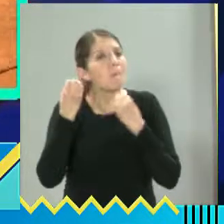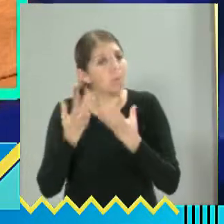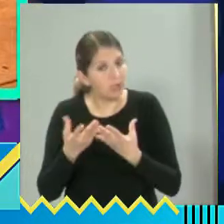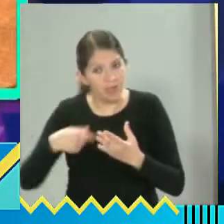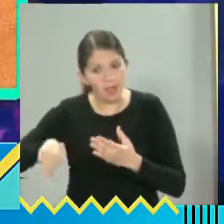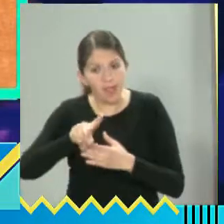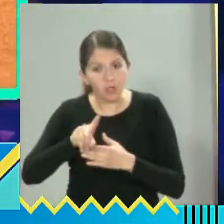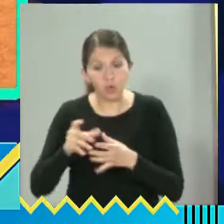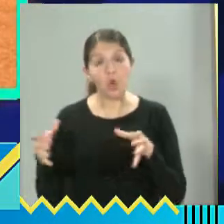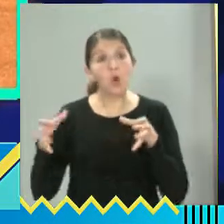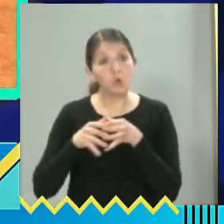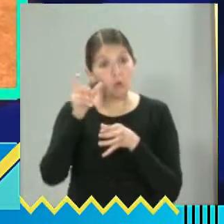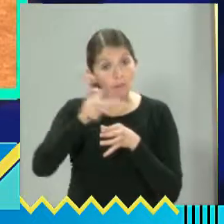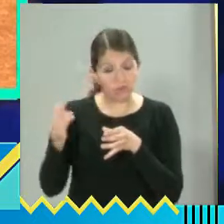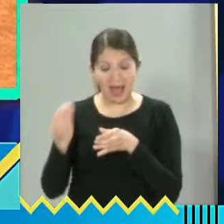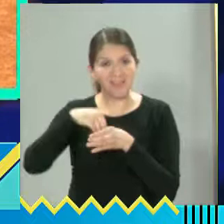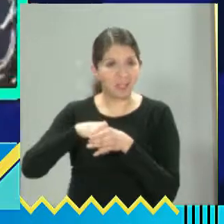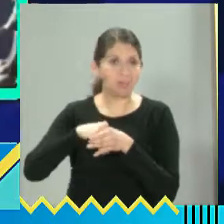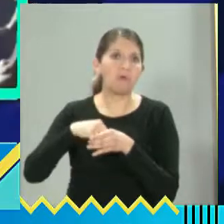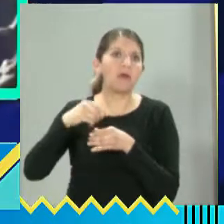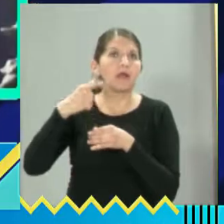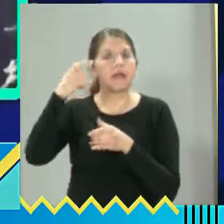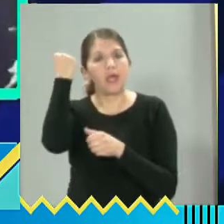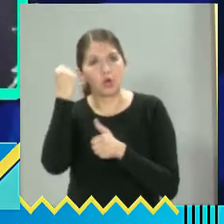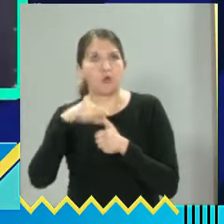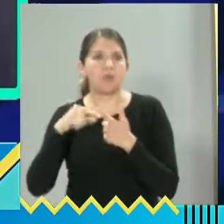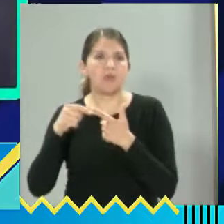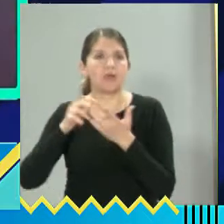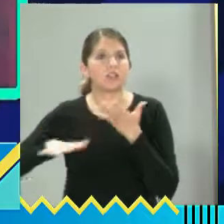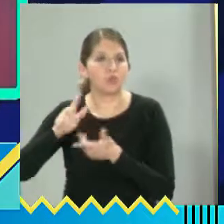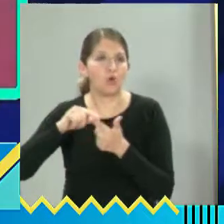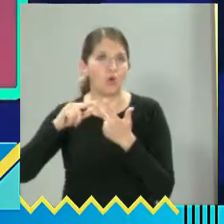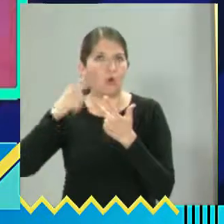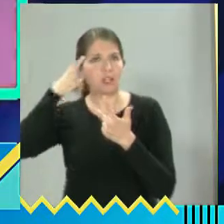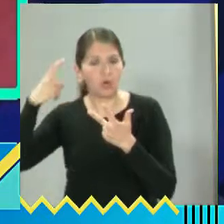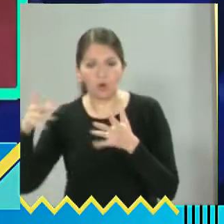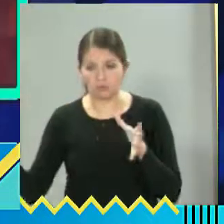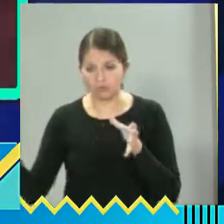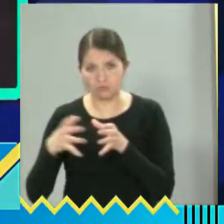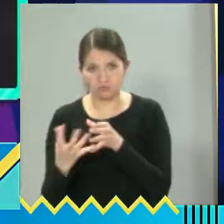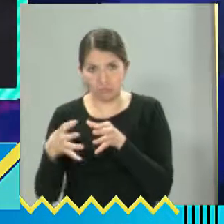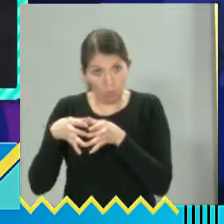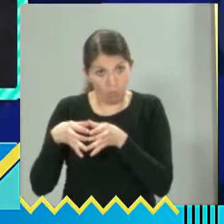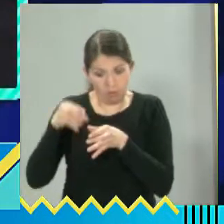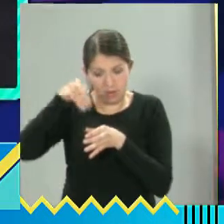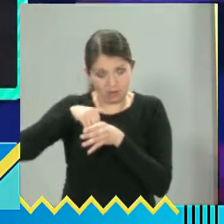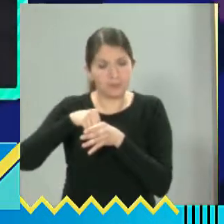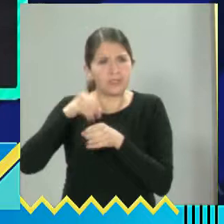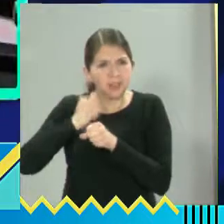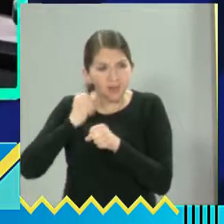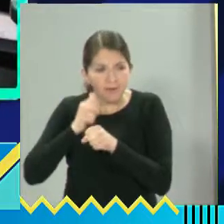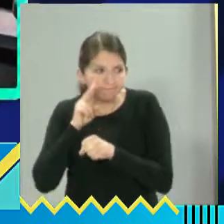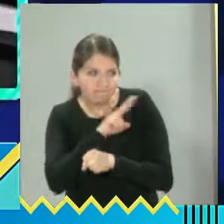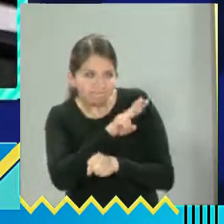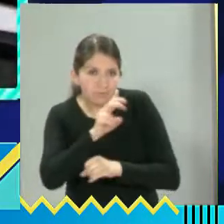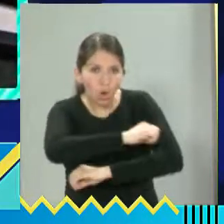grupo de gente interdisciplinaria, tenía que ser con economistas, sociólogos, psicólogos, etcétera, que tenga en cuenta ese comportamiento, que